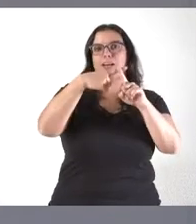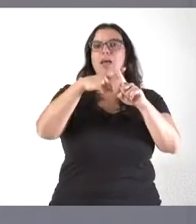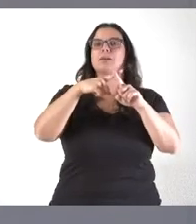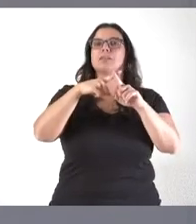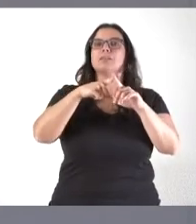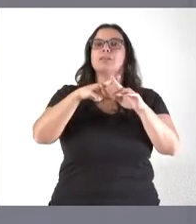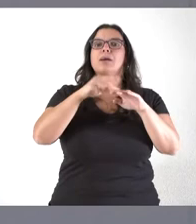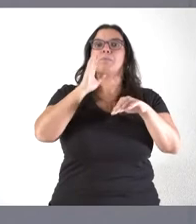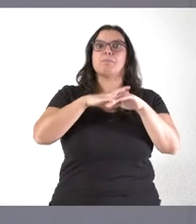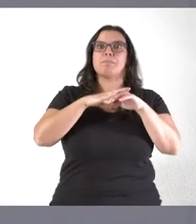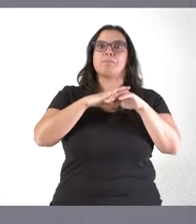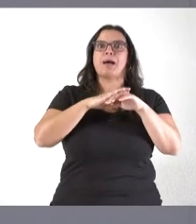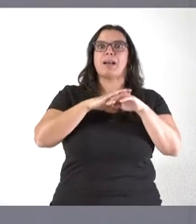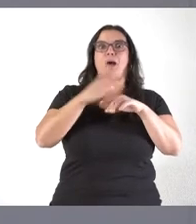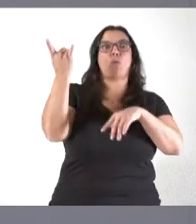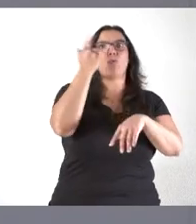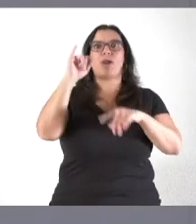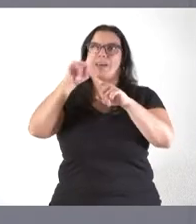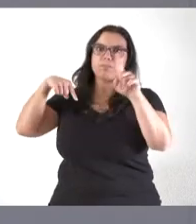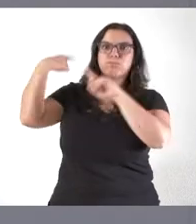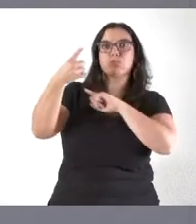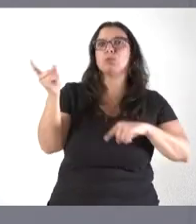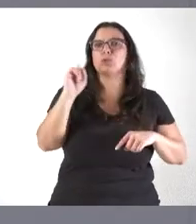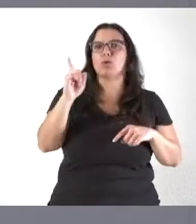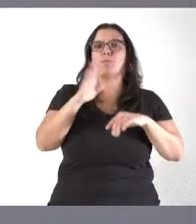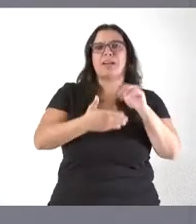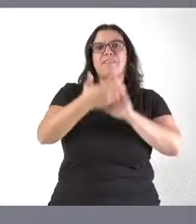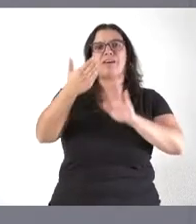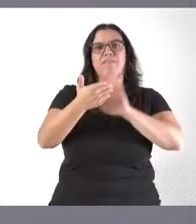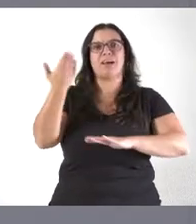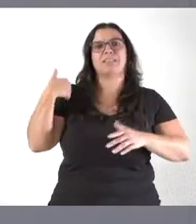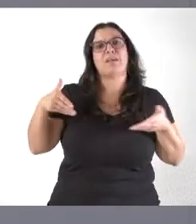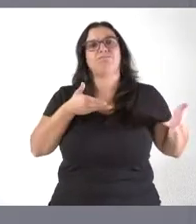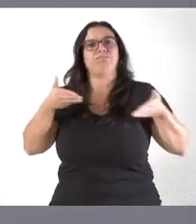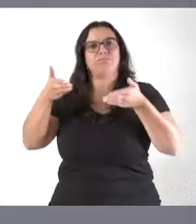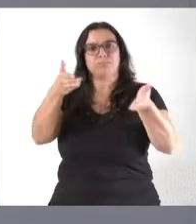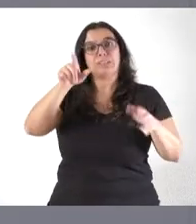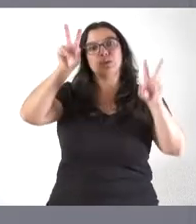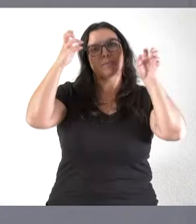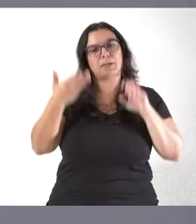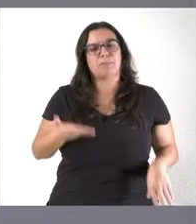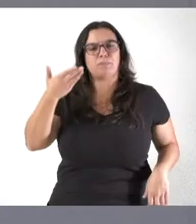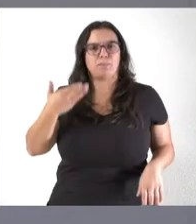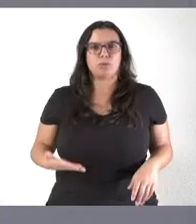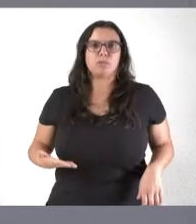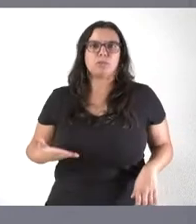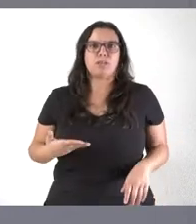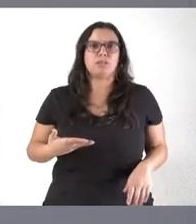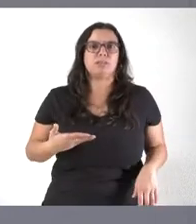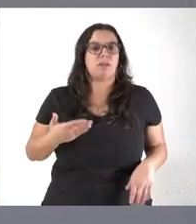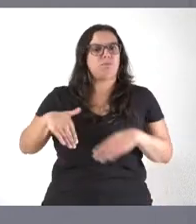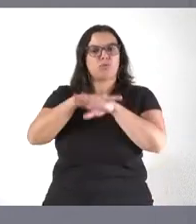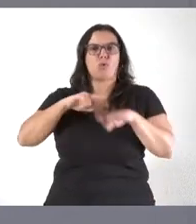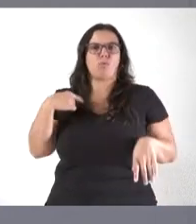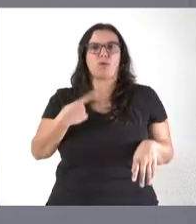quedaría el resto del esfuerzo para avanzar hacia esa central estabilidad presupuestaria esa es una de las cuestiones muy importantes que tiene claro el gobierno